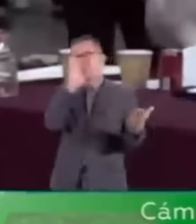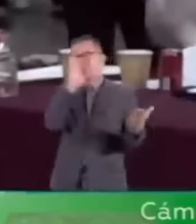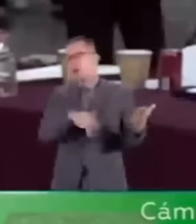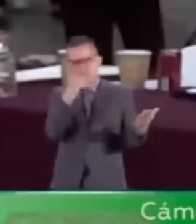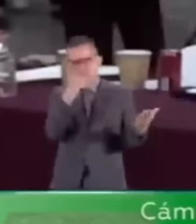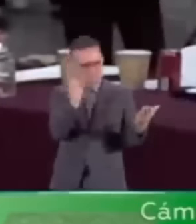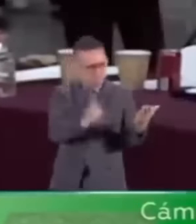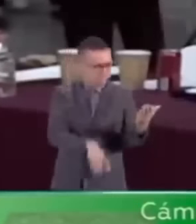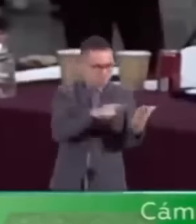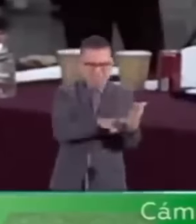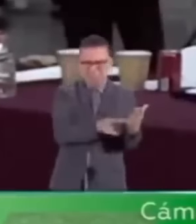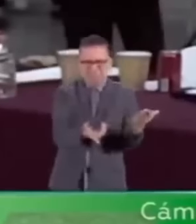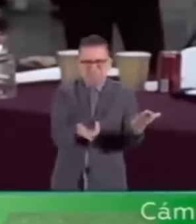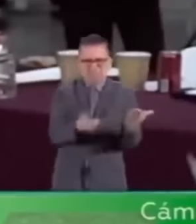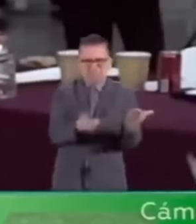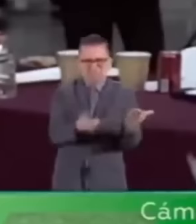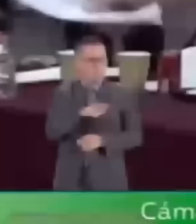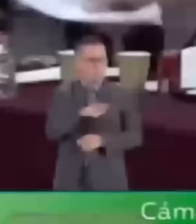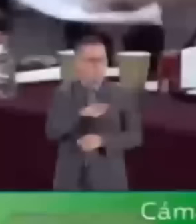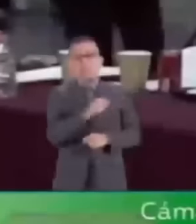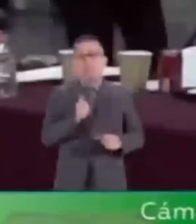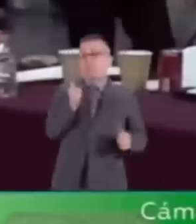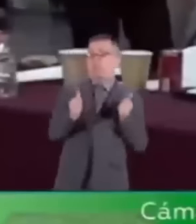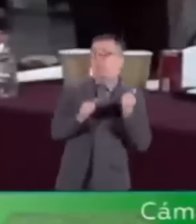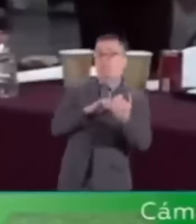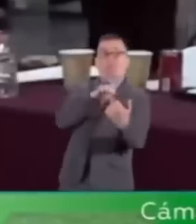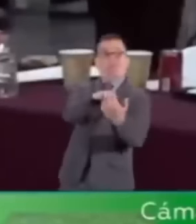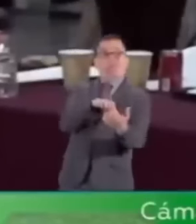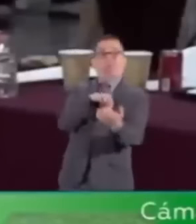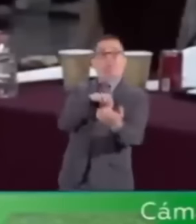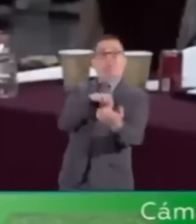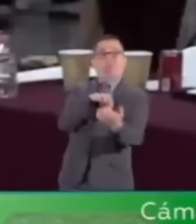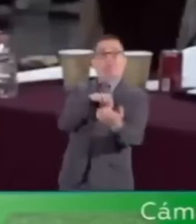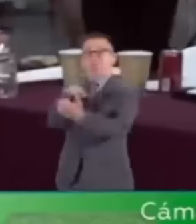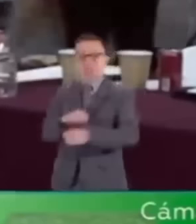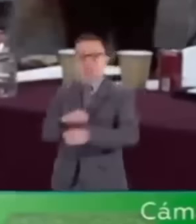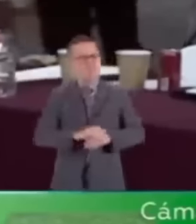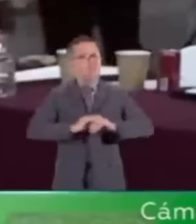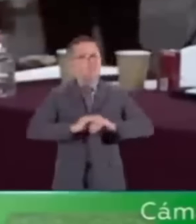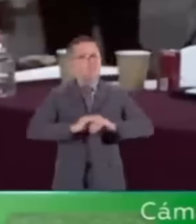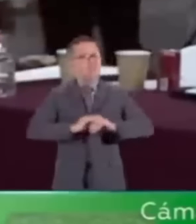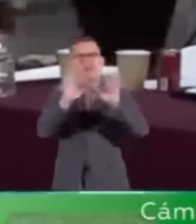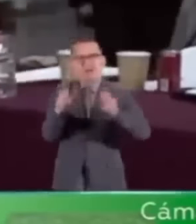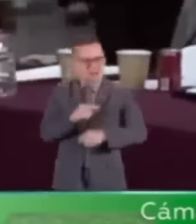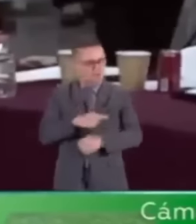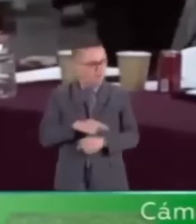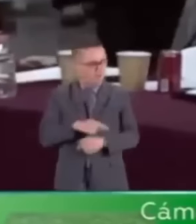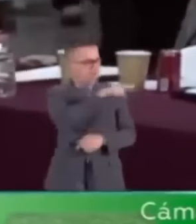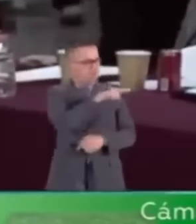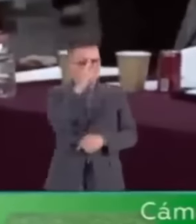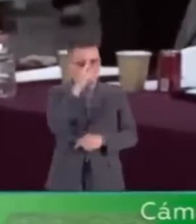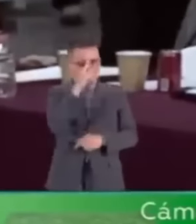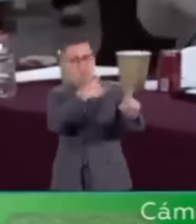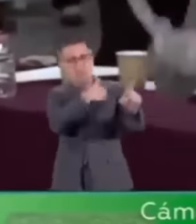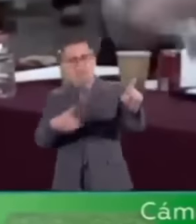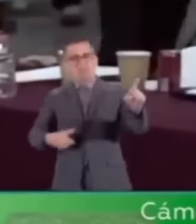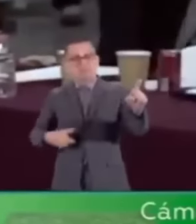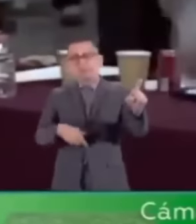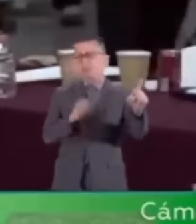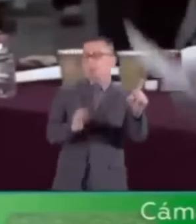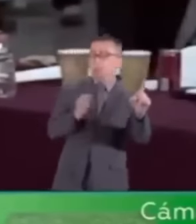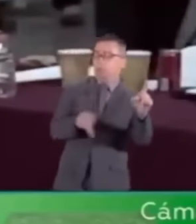Porque además engañan a la gente. Y claro que tienen las márgenes que tienen de aceptación el presidente. Si